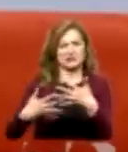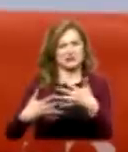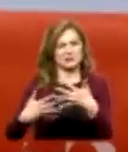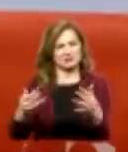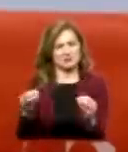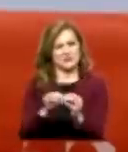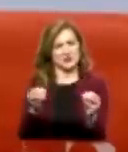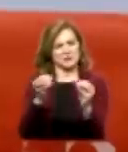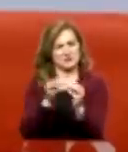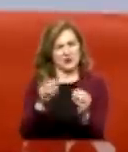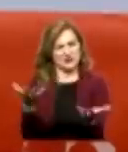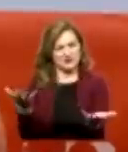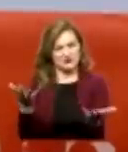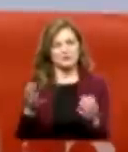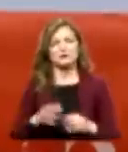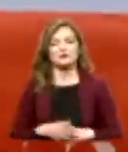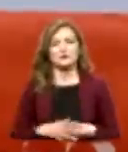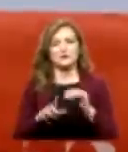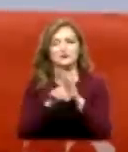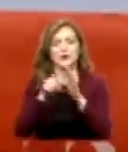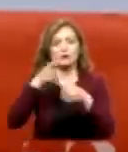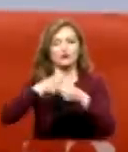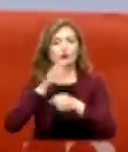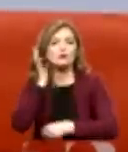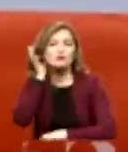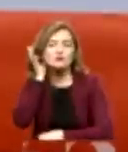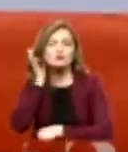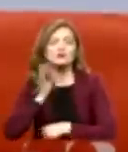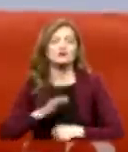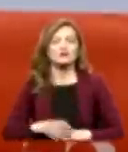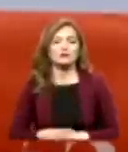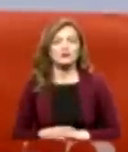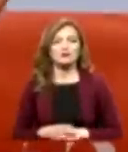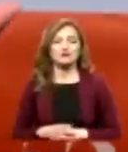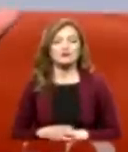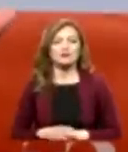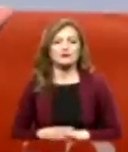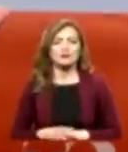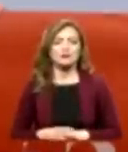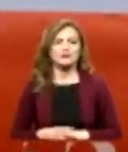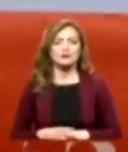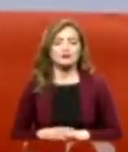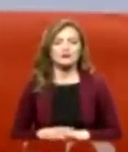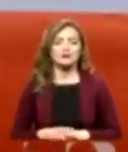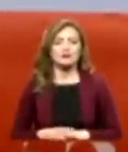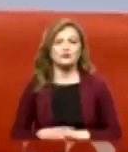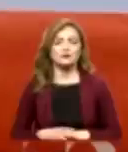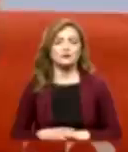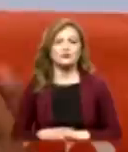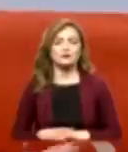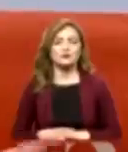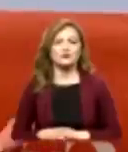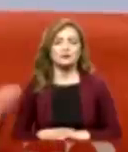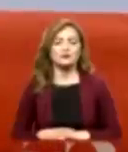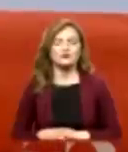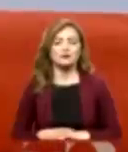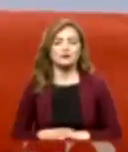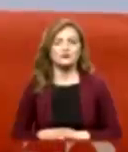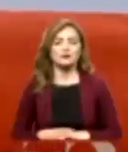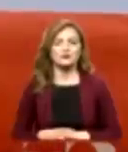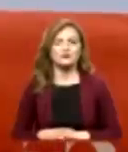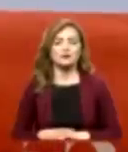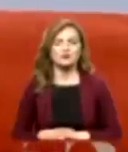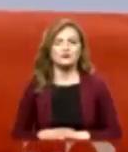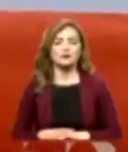entonces, por qué solo hacen leyes exclusivas para las mujeres? Pero lamentablemente tener estos casos a uno